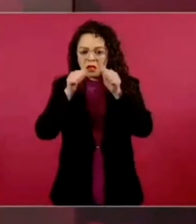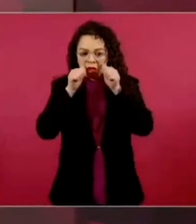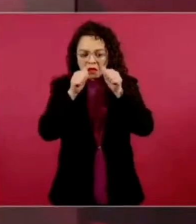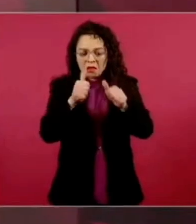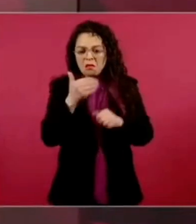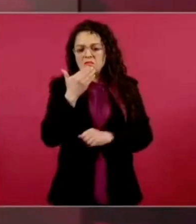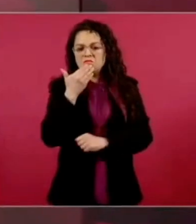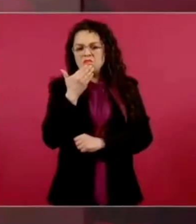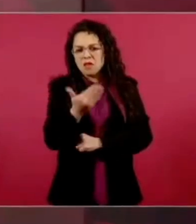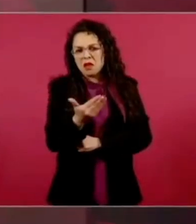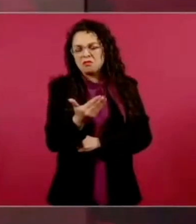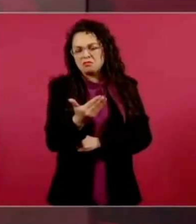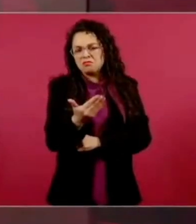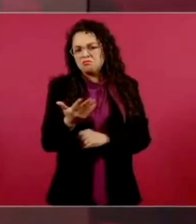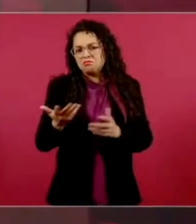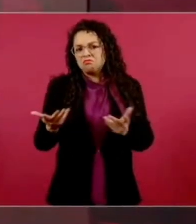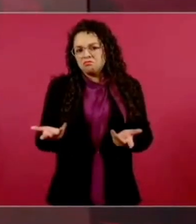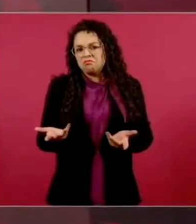funcionarios, no servidores,